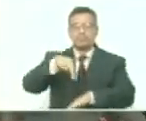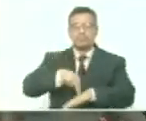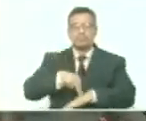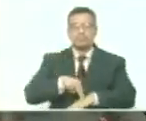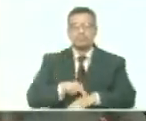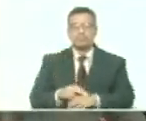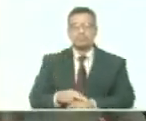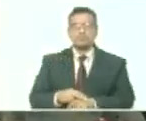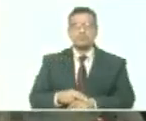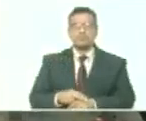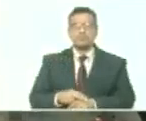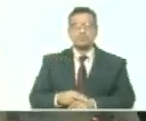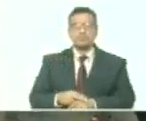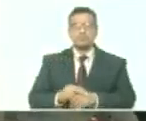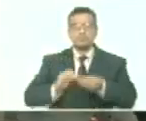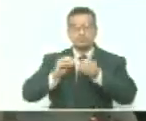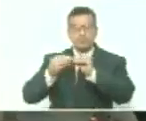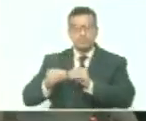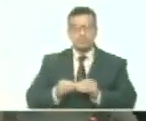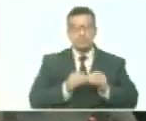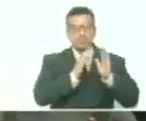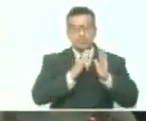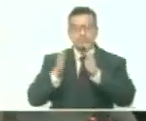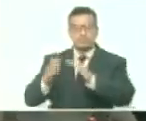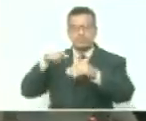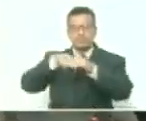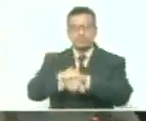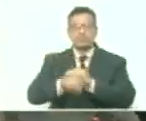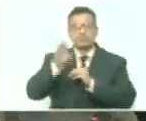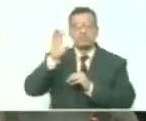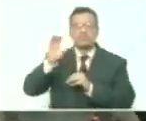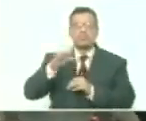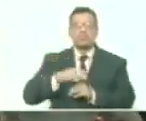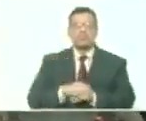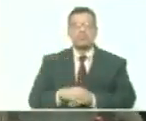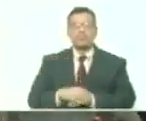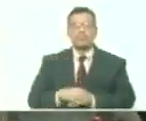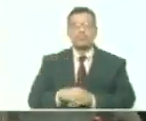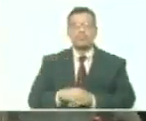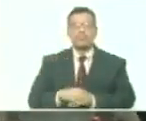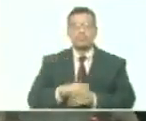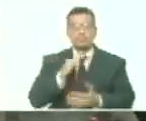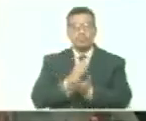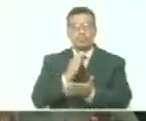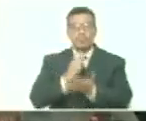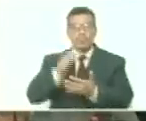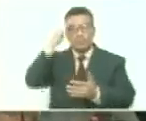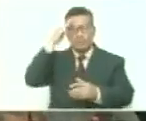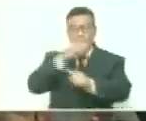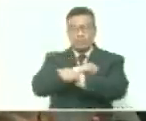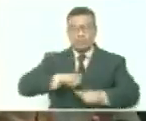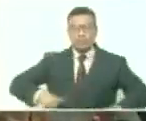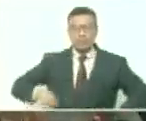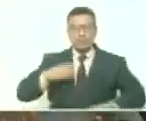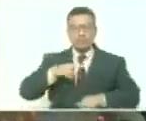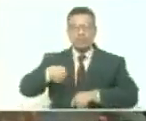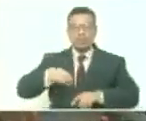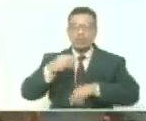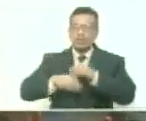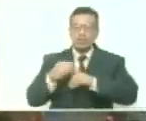y en el mantenimiento del orden interno del país. Siempre la Guardia Nacional ha